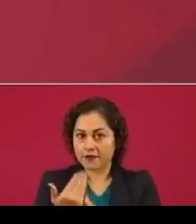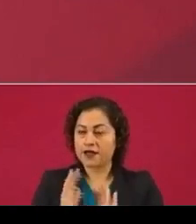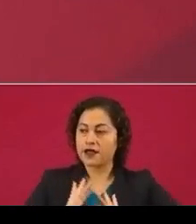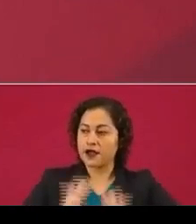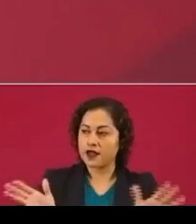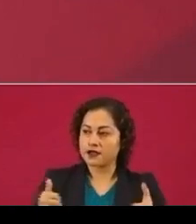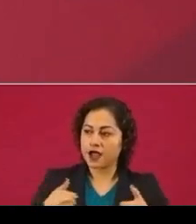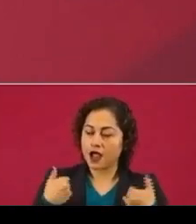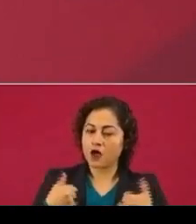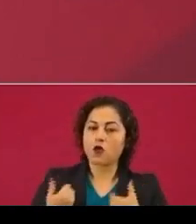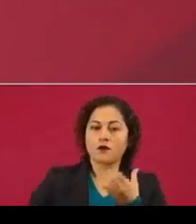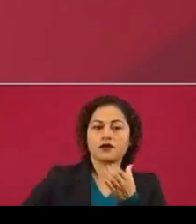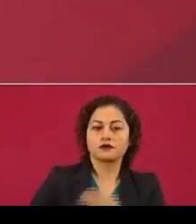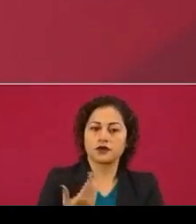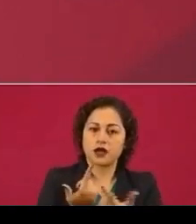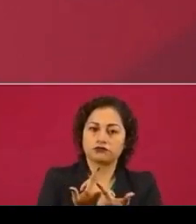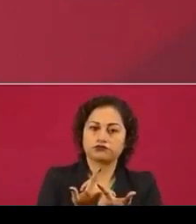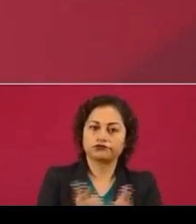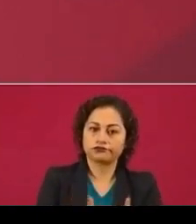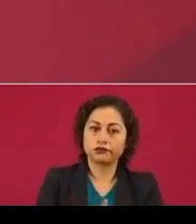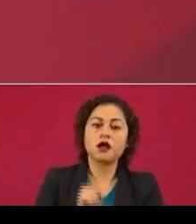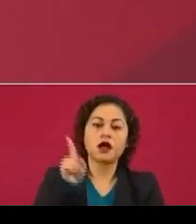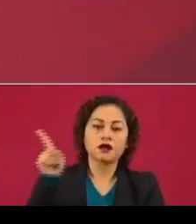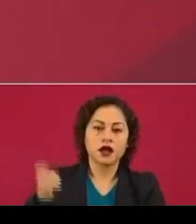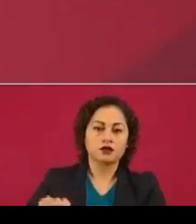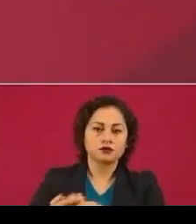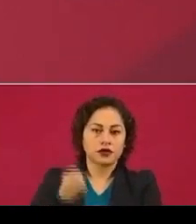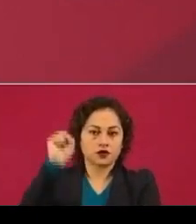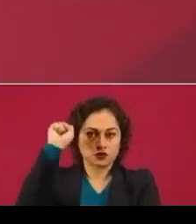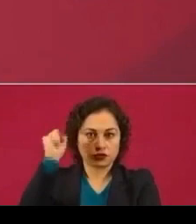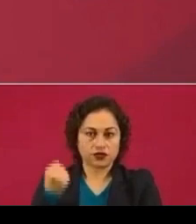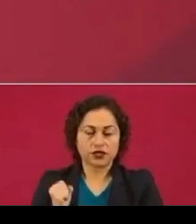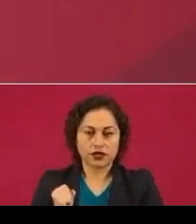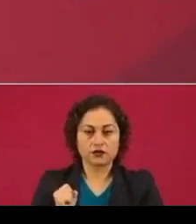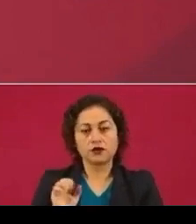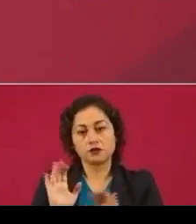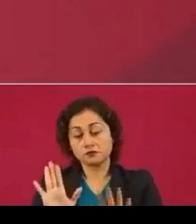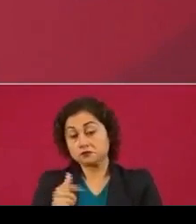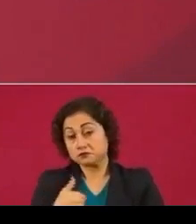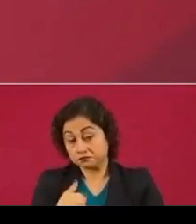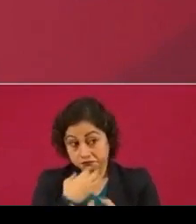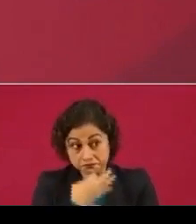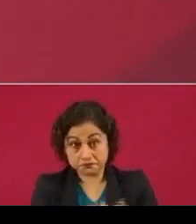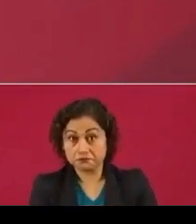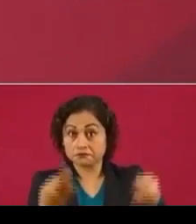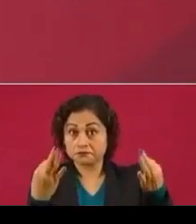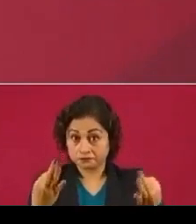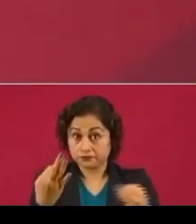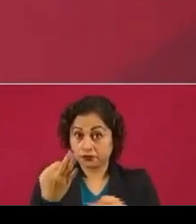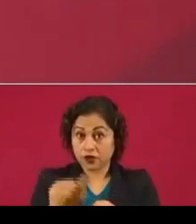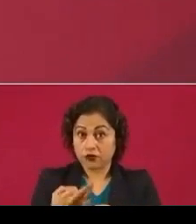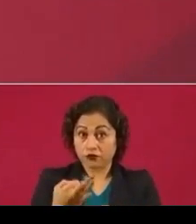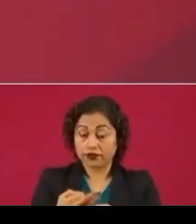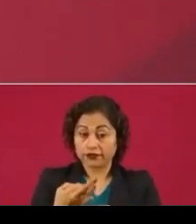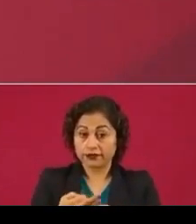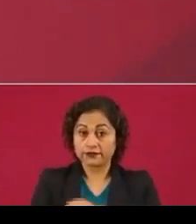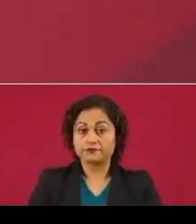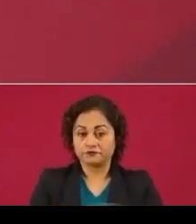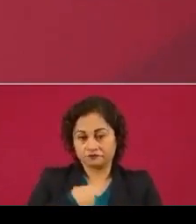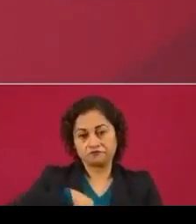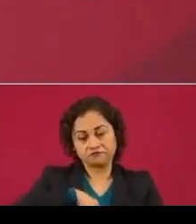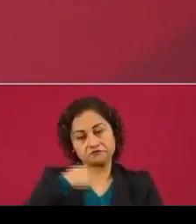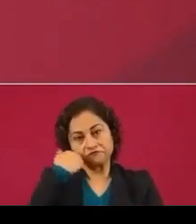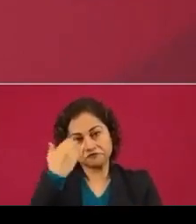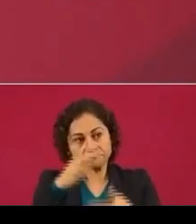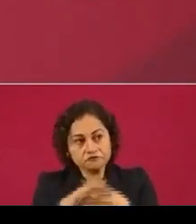del penal de Guasave, Sinaloa. Entonces, es la noticia que queremos transmitirle a